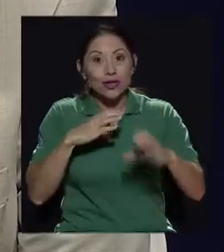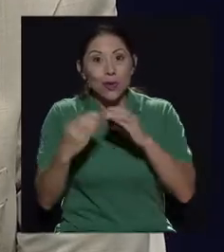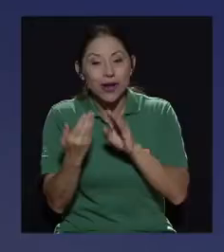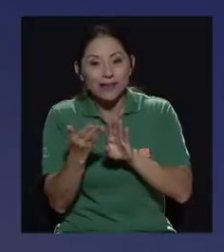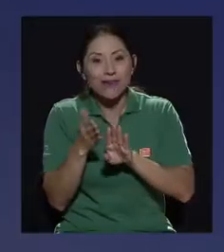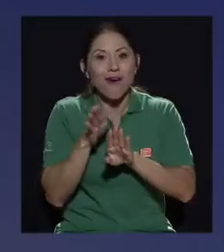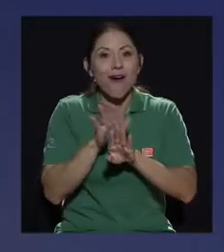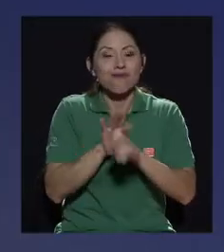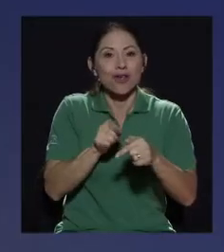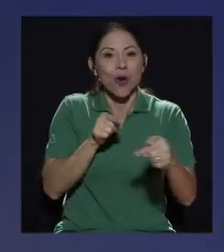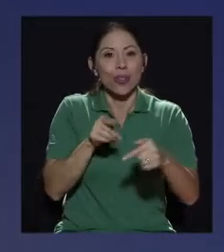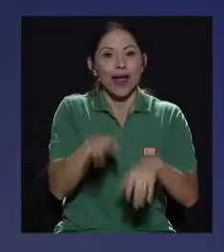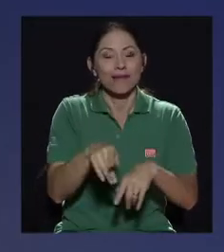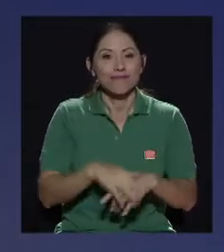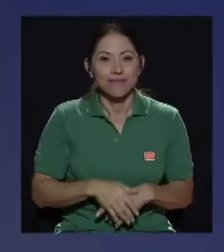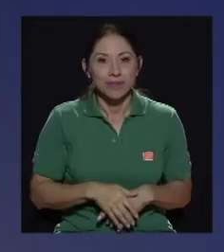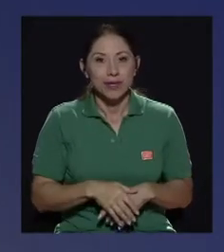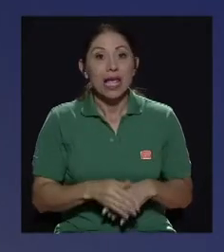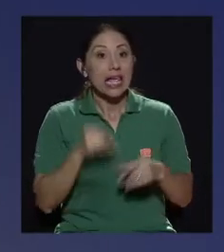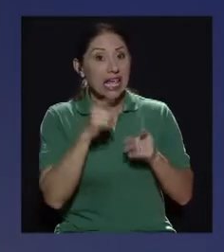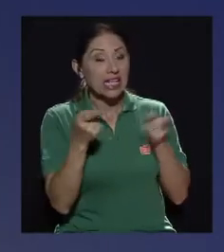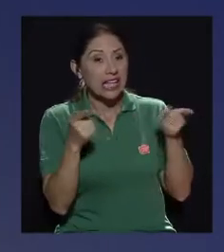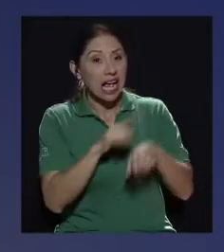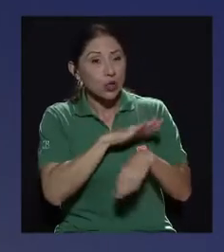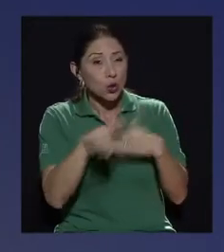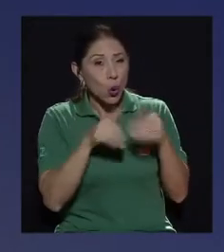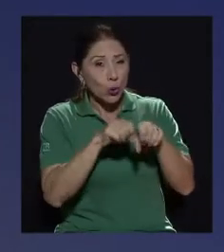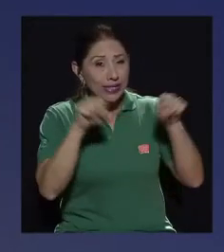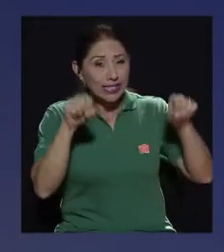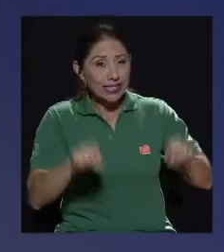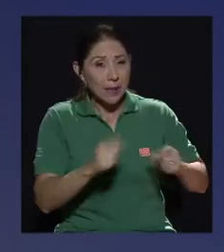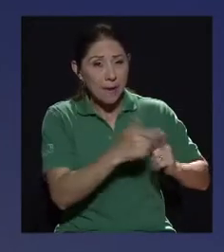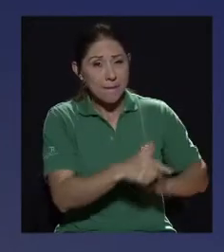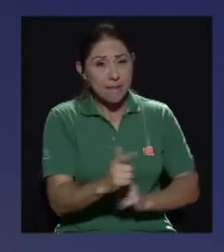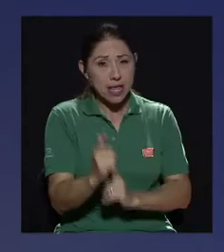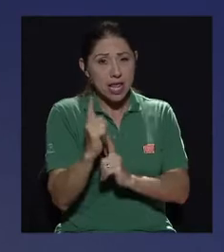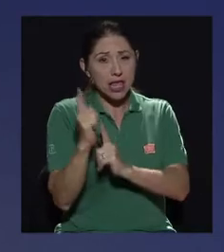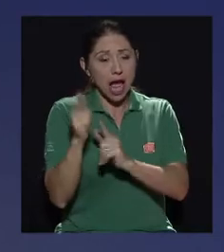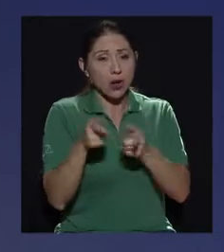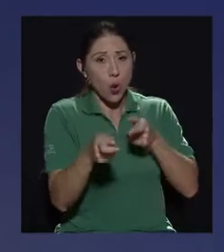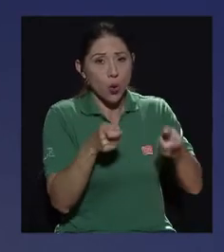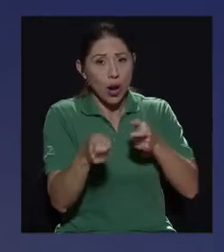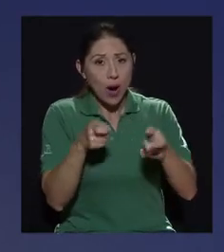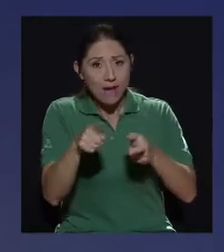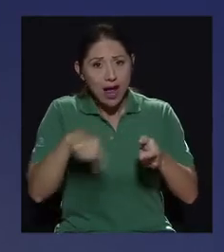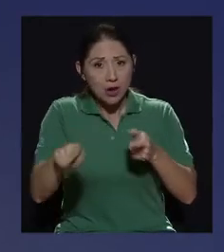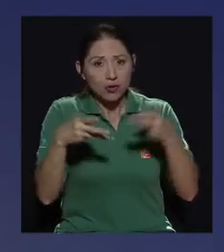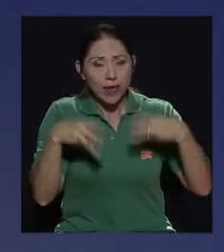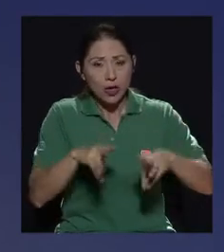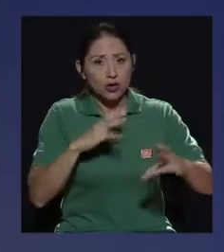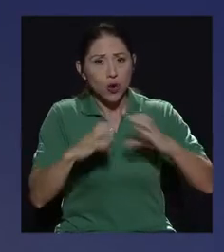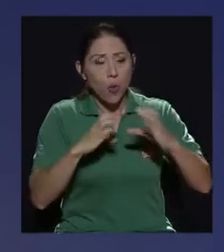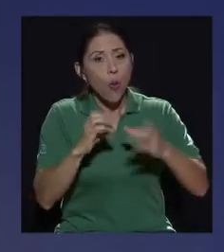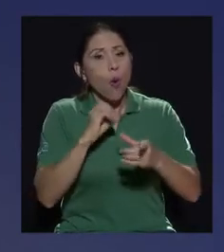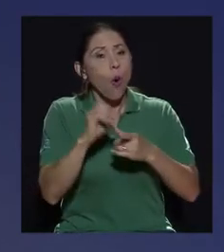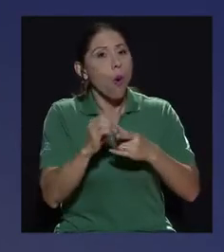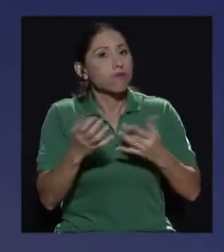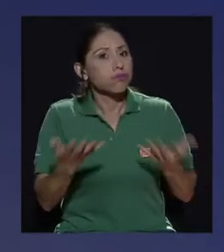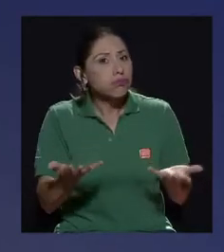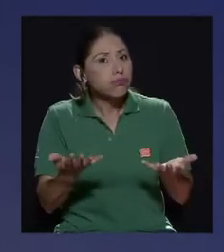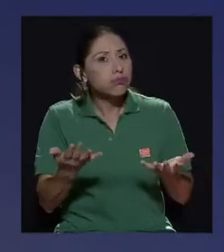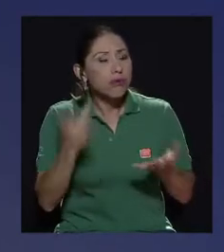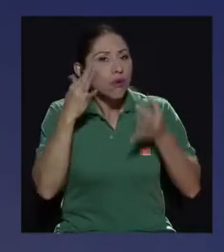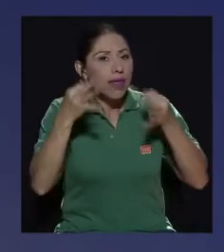y en este caso era todo el aparataje militar que tenía un control sobre los medios o más bien había una